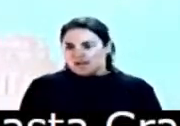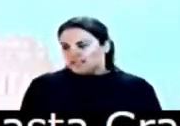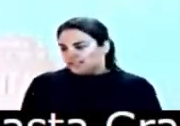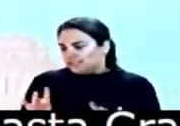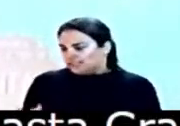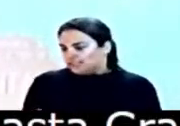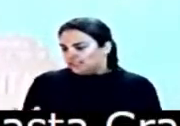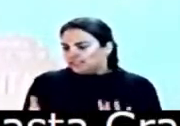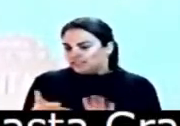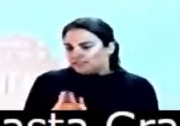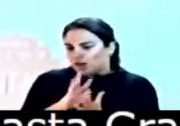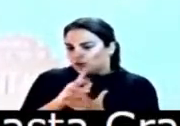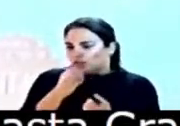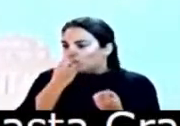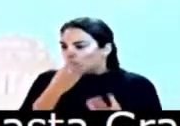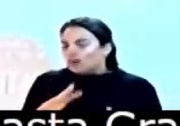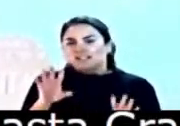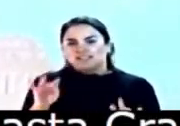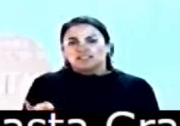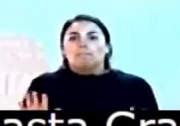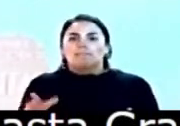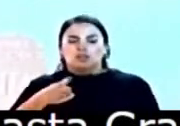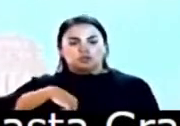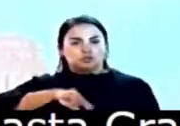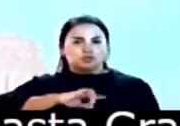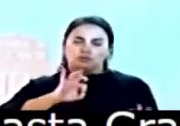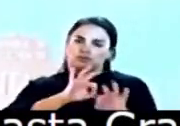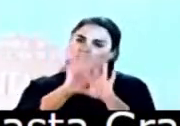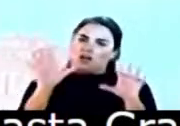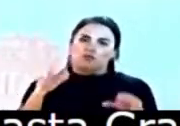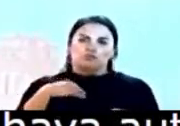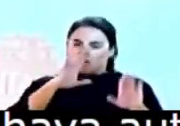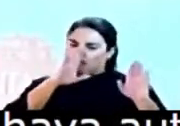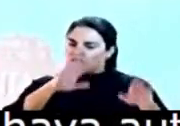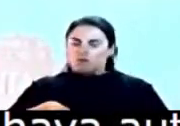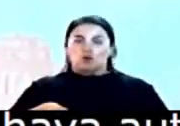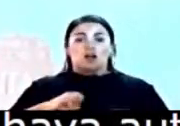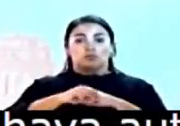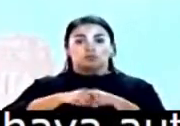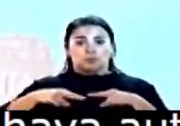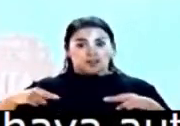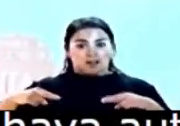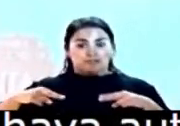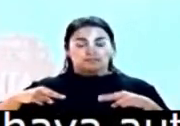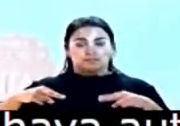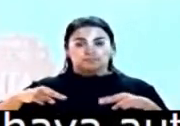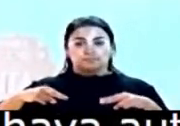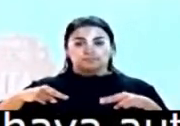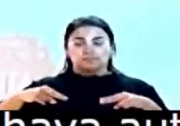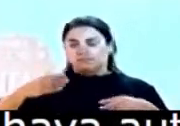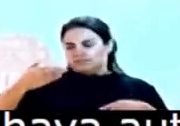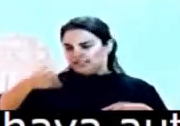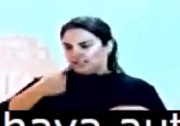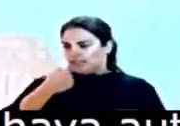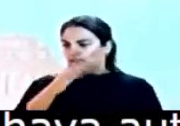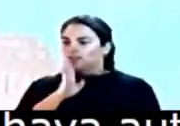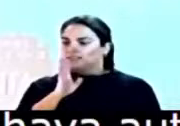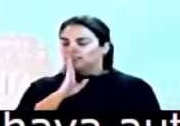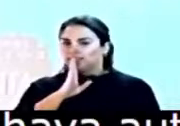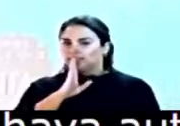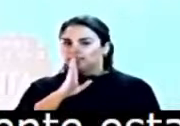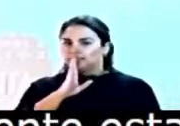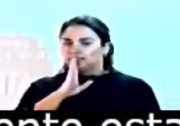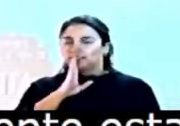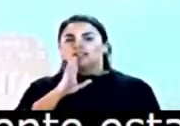pues es una muy buena noticia, pero nosotros lógicamente estamos a favor de que esa autovía, como ya lo ha dicho la delegación